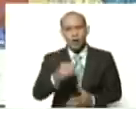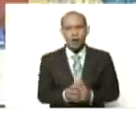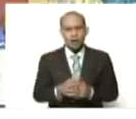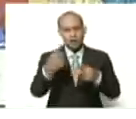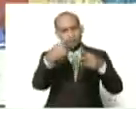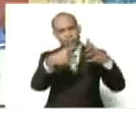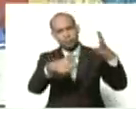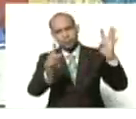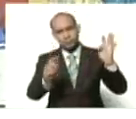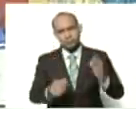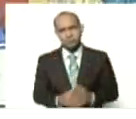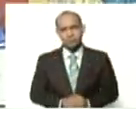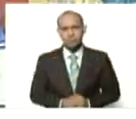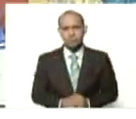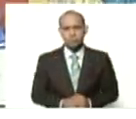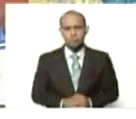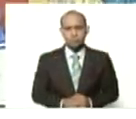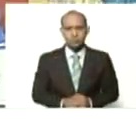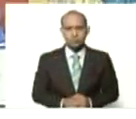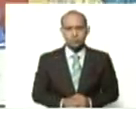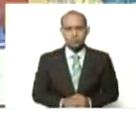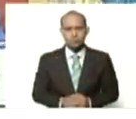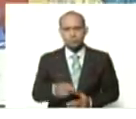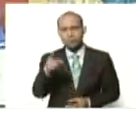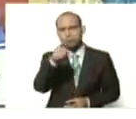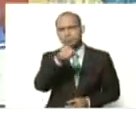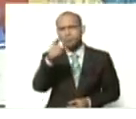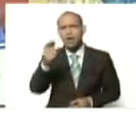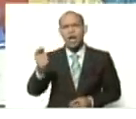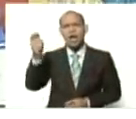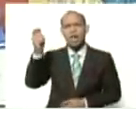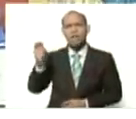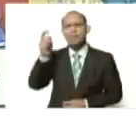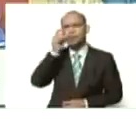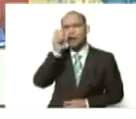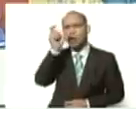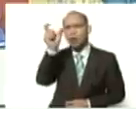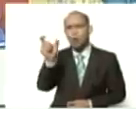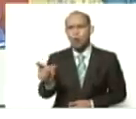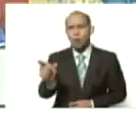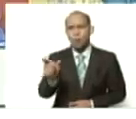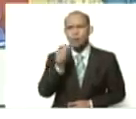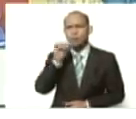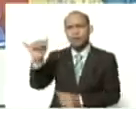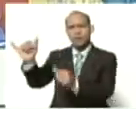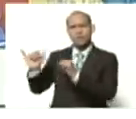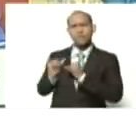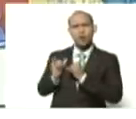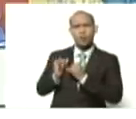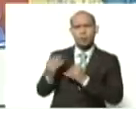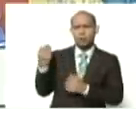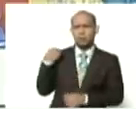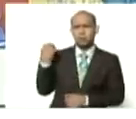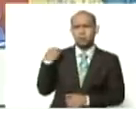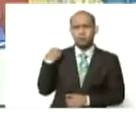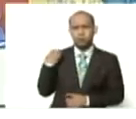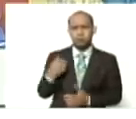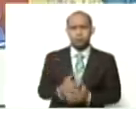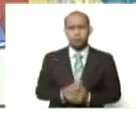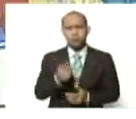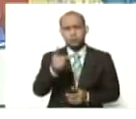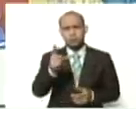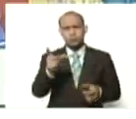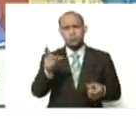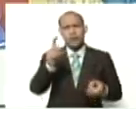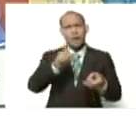etcétera, etcétera. Por ahí el diputado Ángel Rodríguez me mandó una información de una pareja,